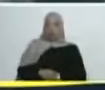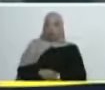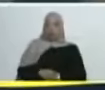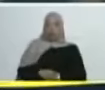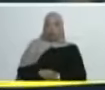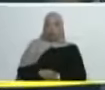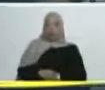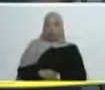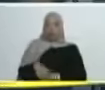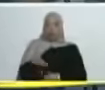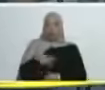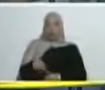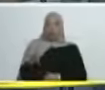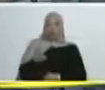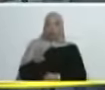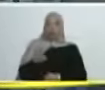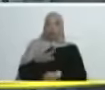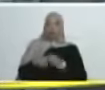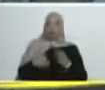en el país nacional